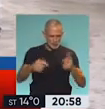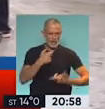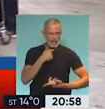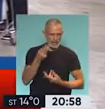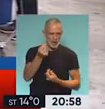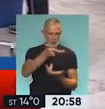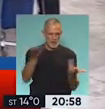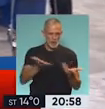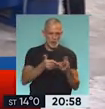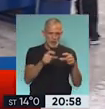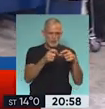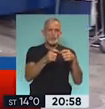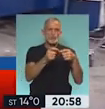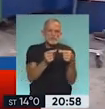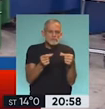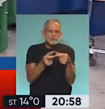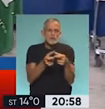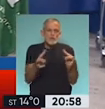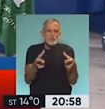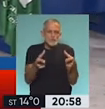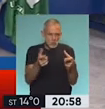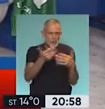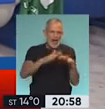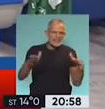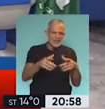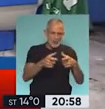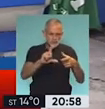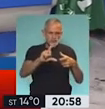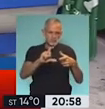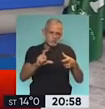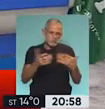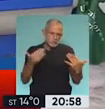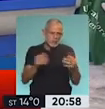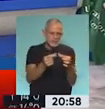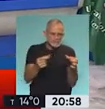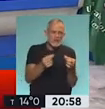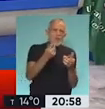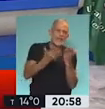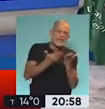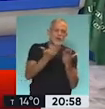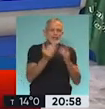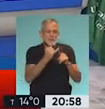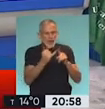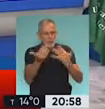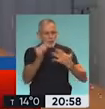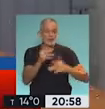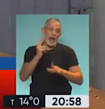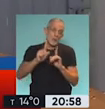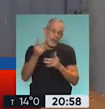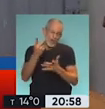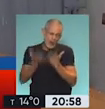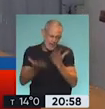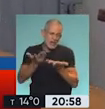estaremos acercándonos al departamento de Maipú para conocer esa experiencia. Sí,